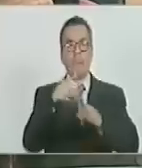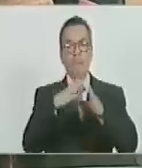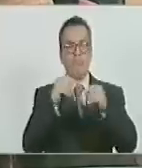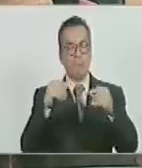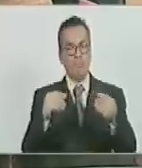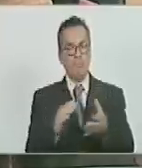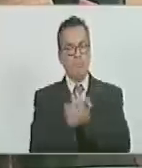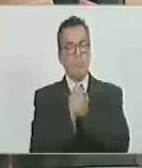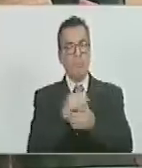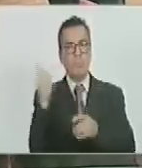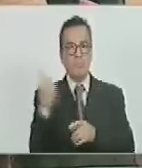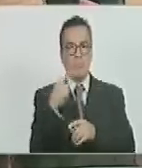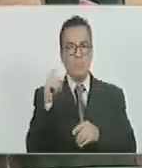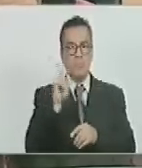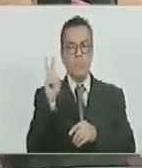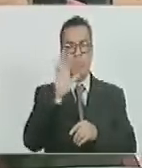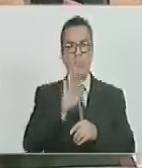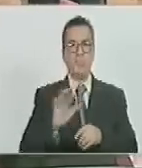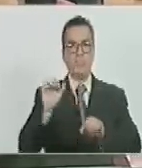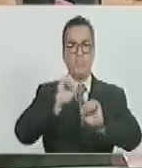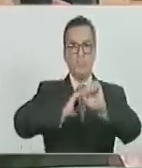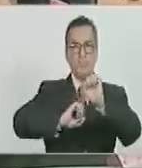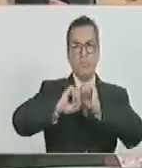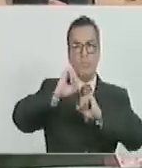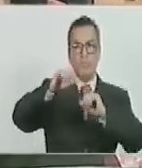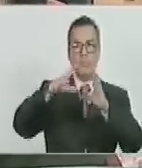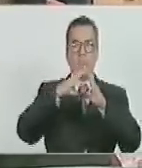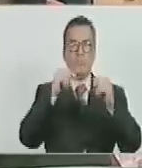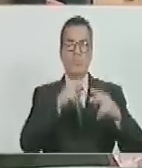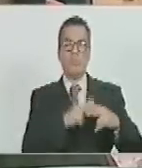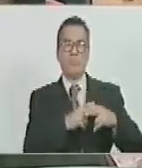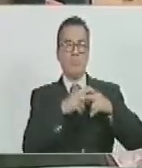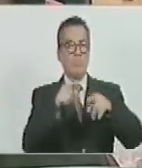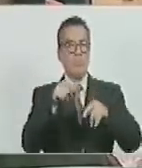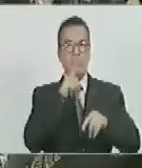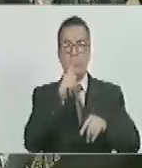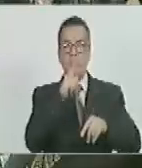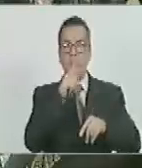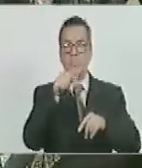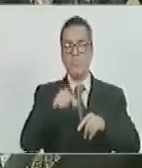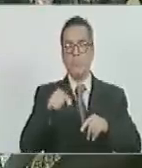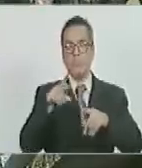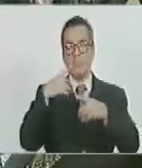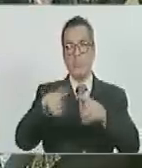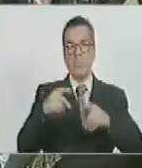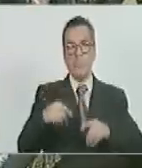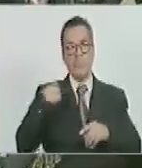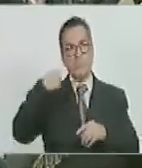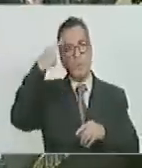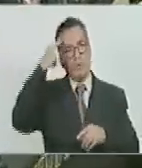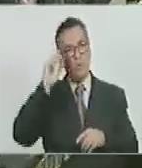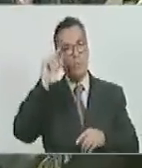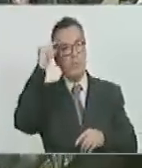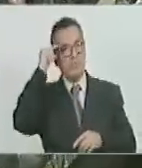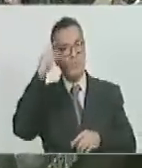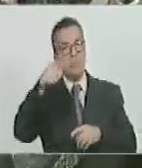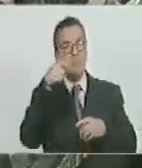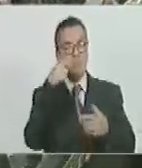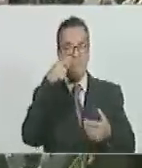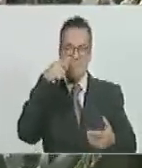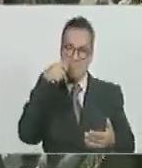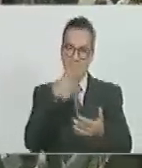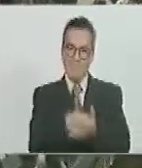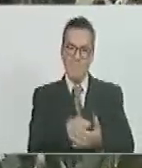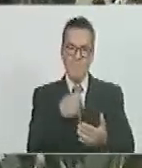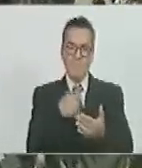cómplices aquí, defensores de los antivalores de la democracia, que algún día tendrán que pagar